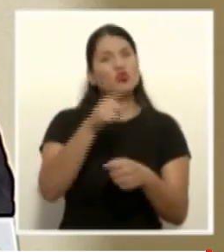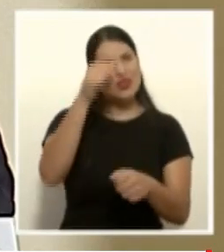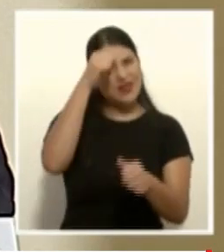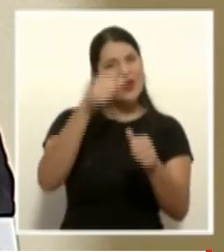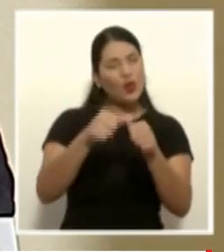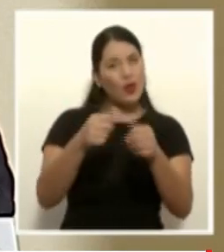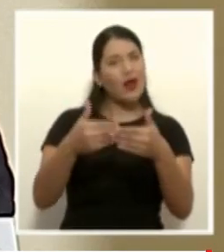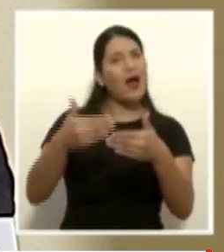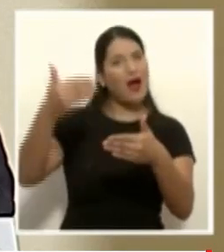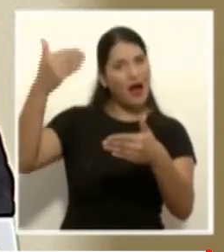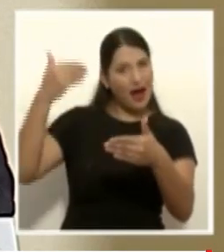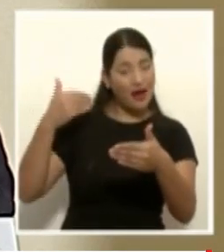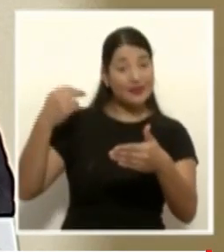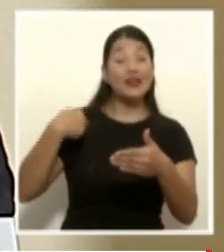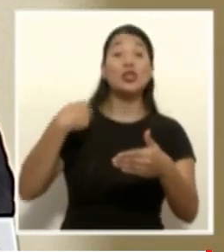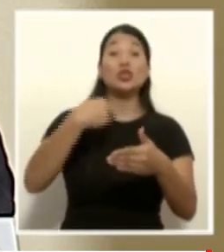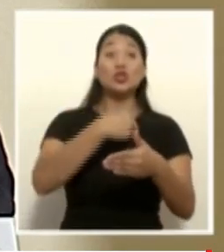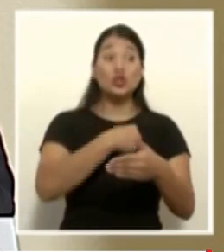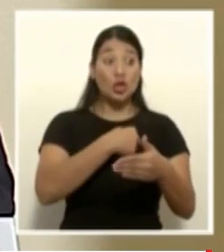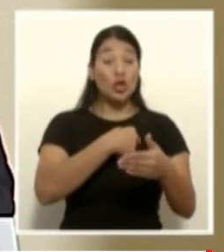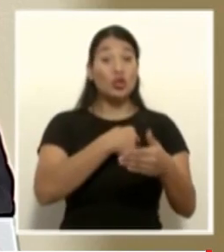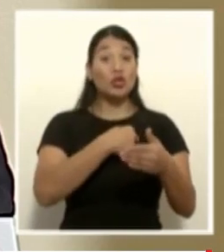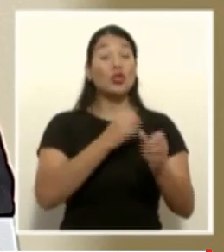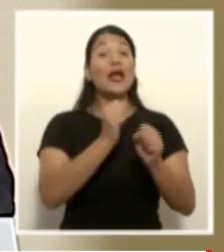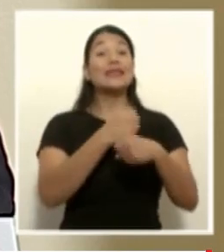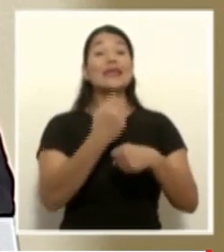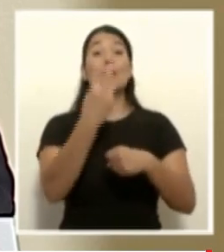recordarán que se requerían 2 pruebas